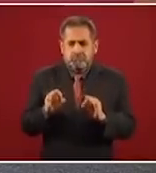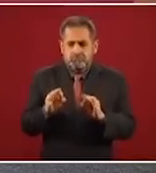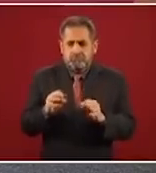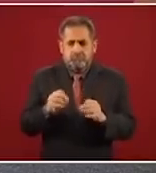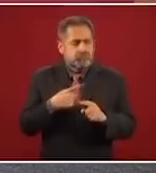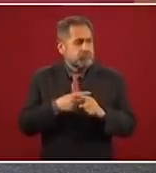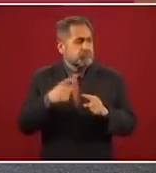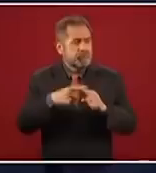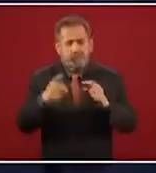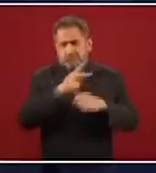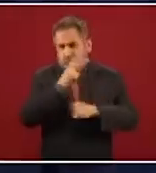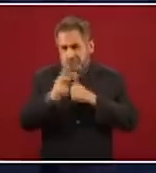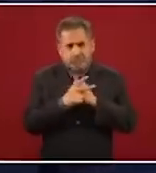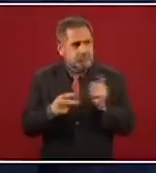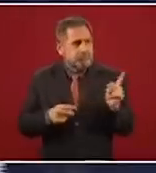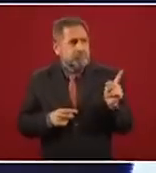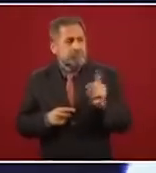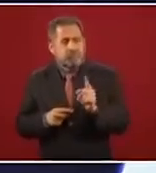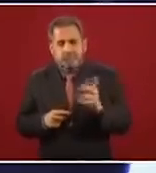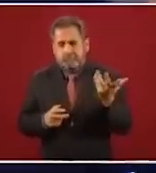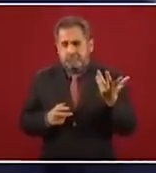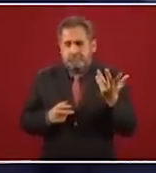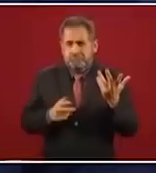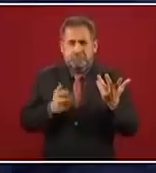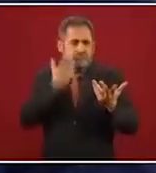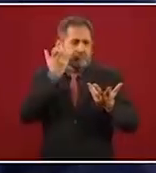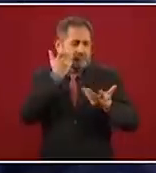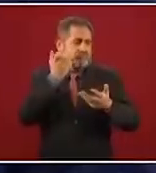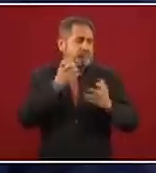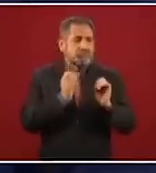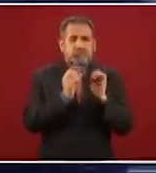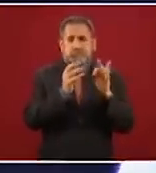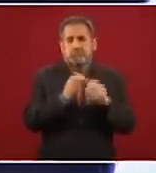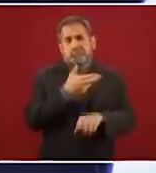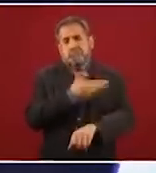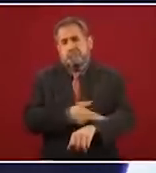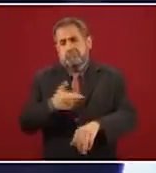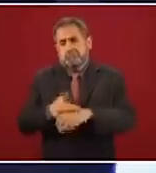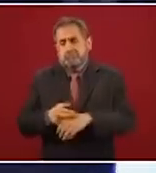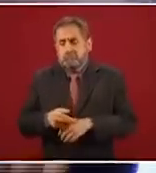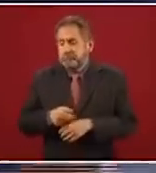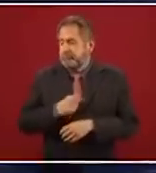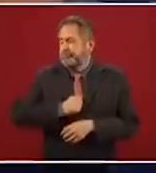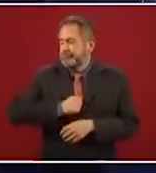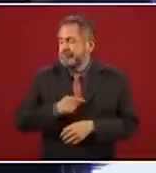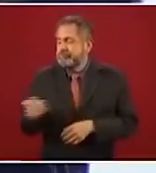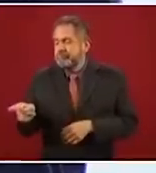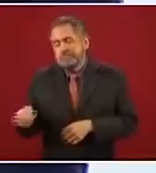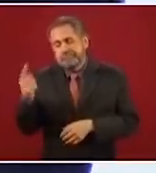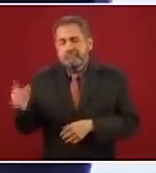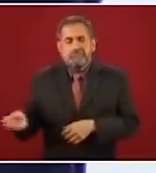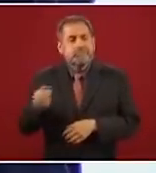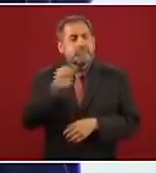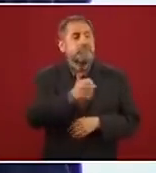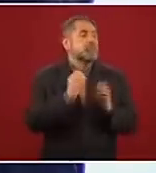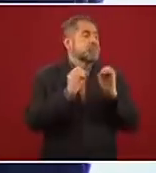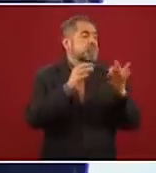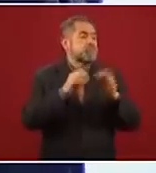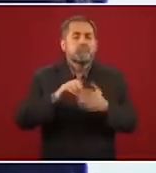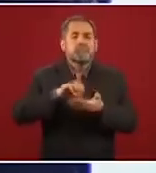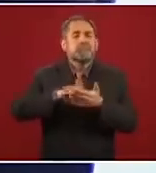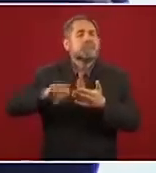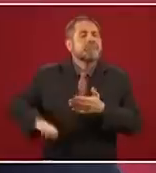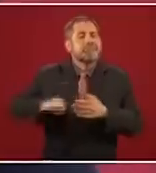países, ciudades del mundo, aparatos burocráticos, se iban los recomendados allá, como las oficinas que tenía